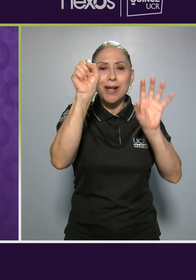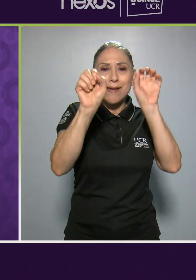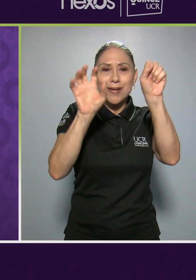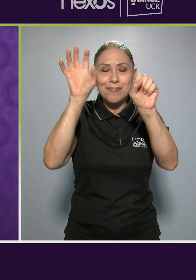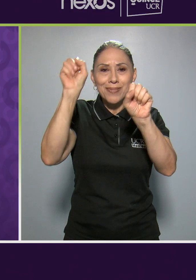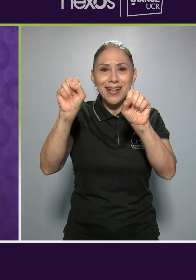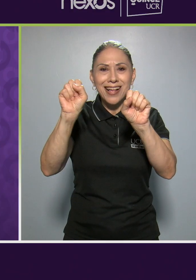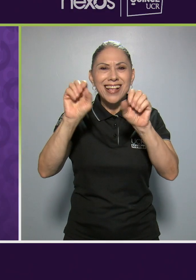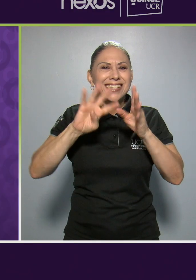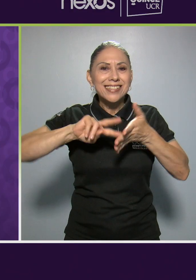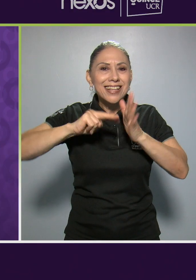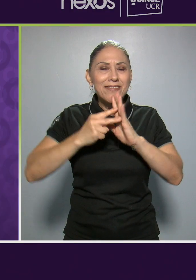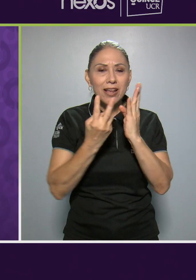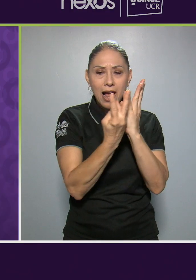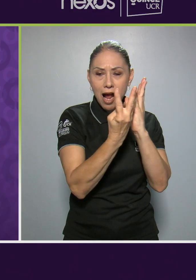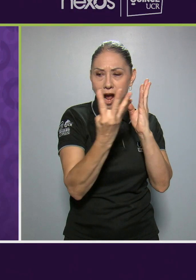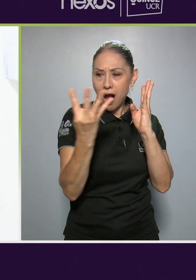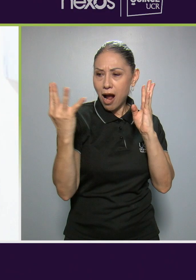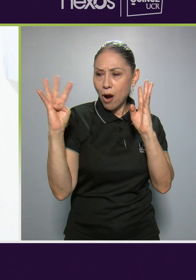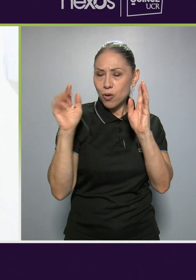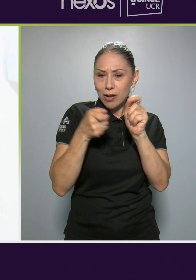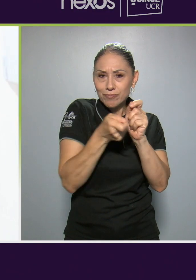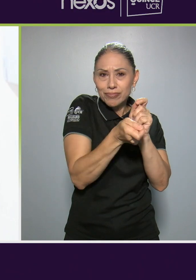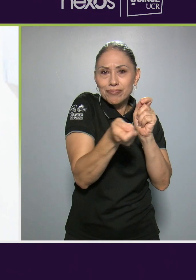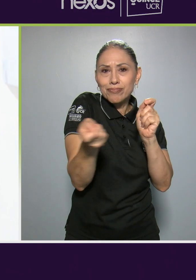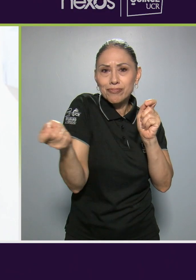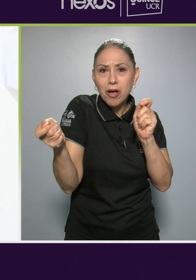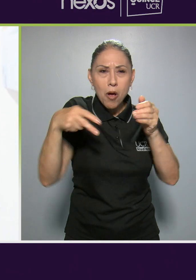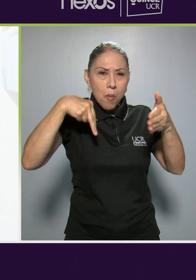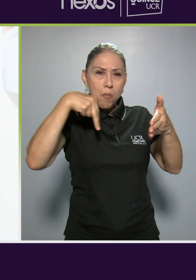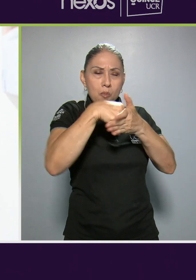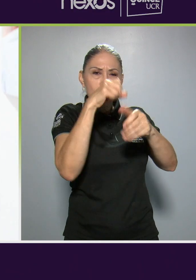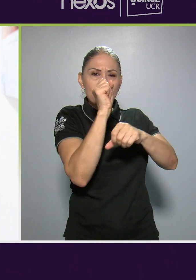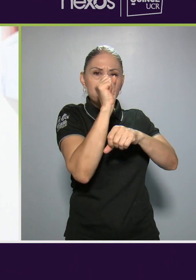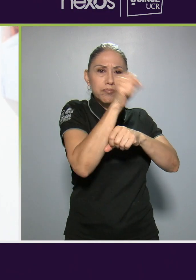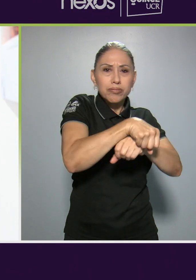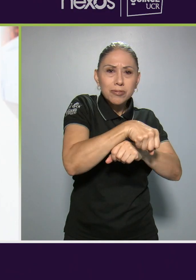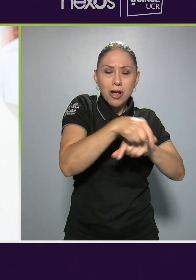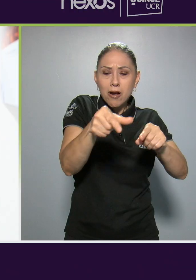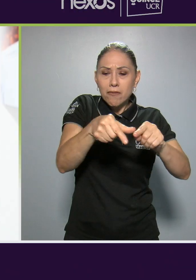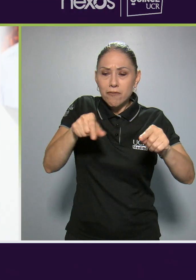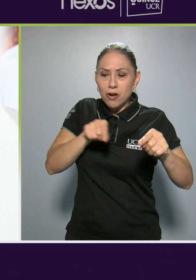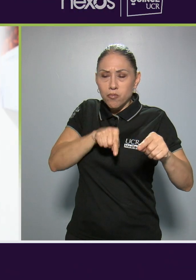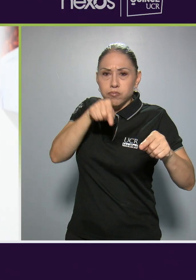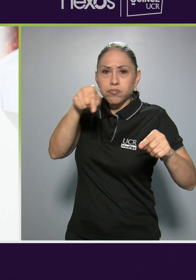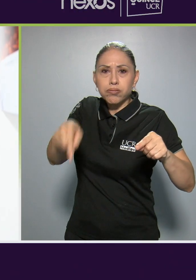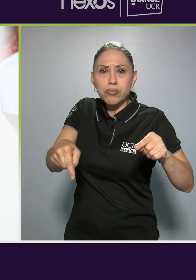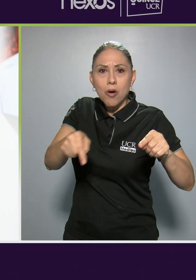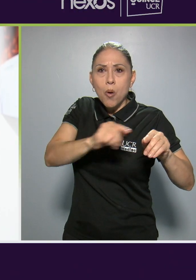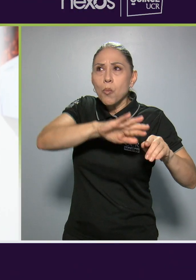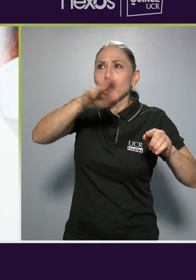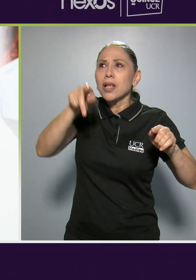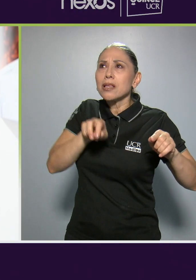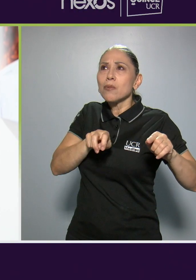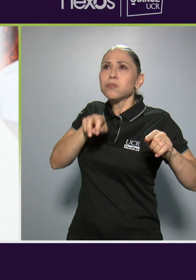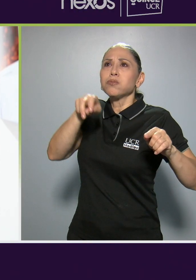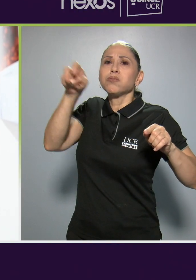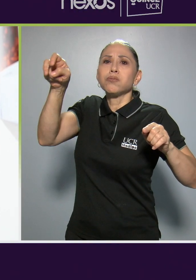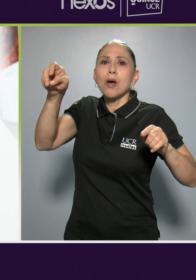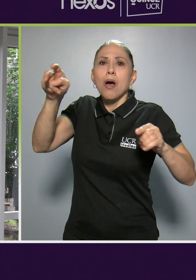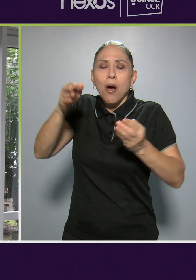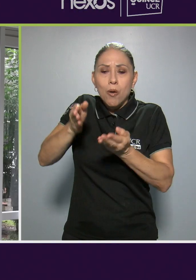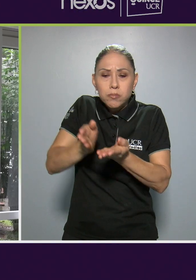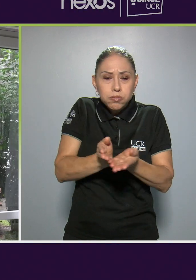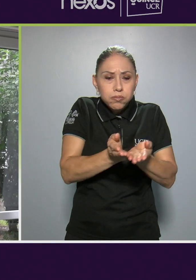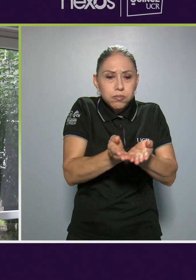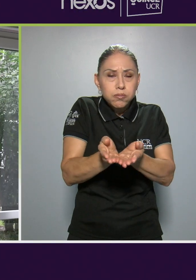la jaula, derribar el muro, cruzar el río, subir la montaña, navegar por el océano y surcar el cielo.